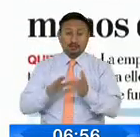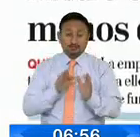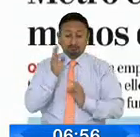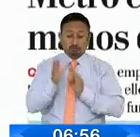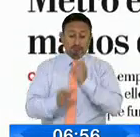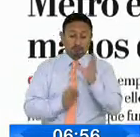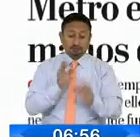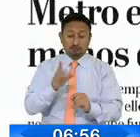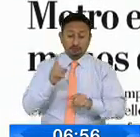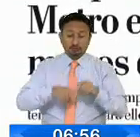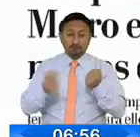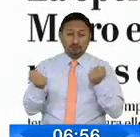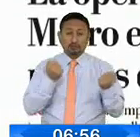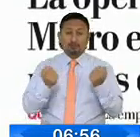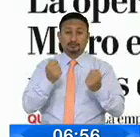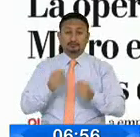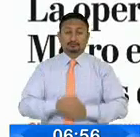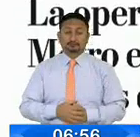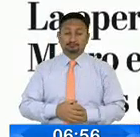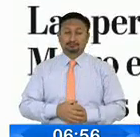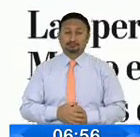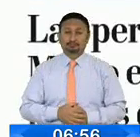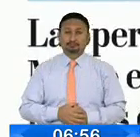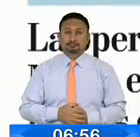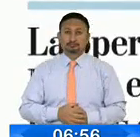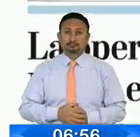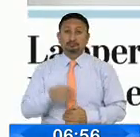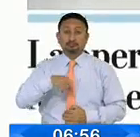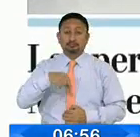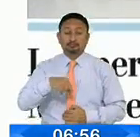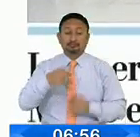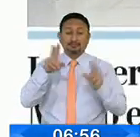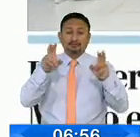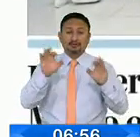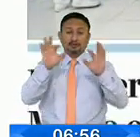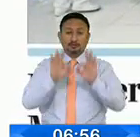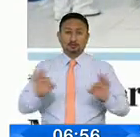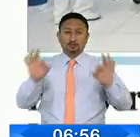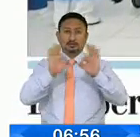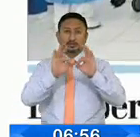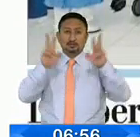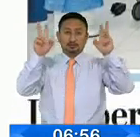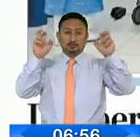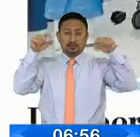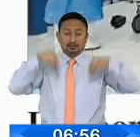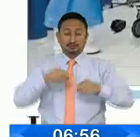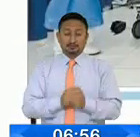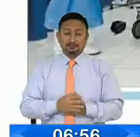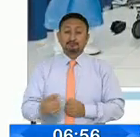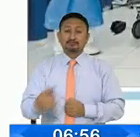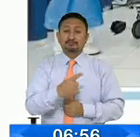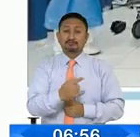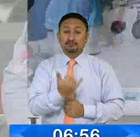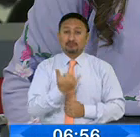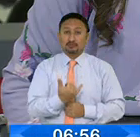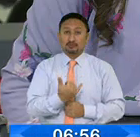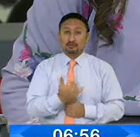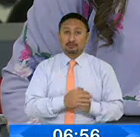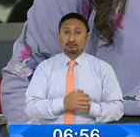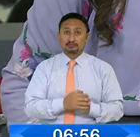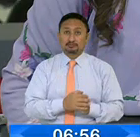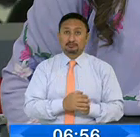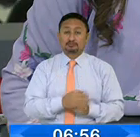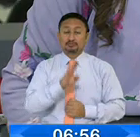salen de control por el COVID-19. Estos son los principales títulos que usted podrá encontrar en la edición de este